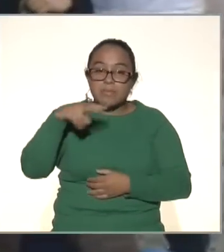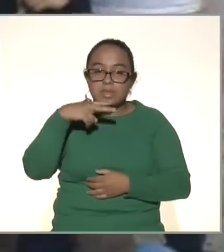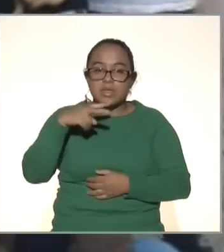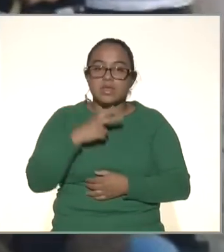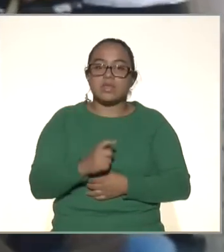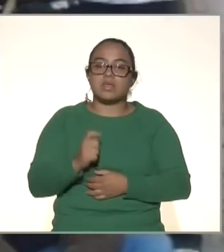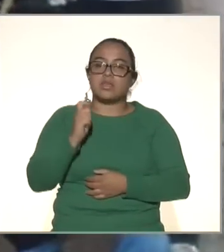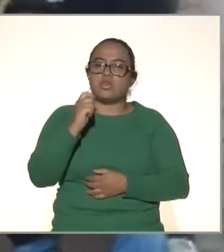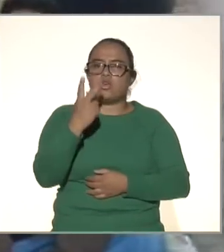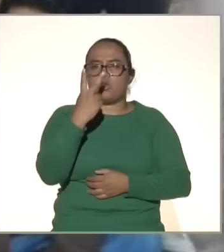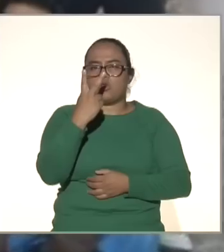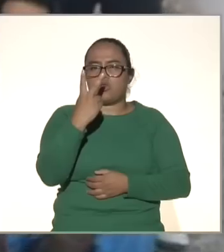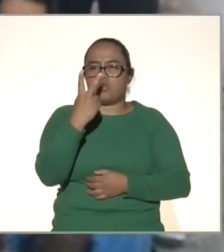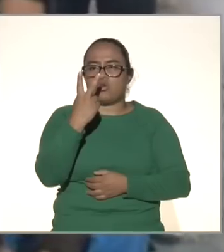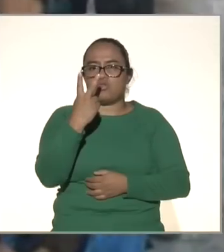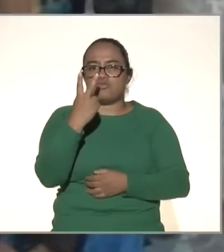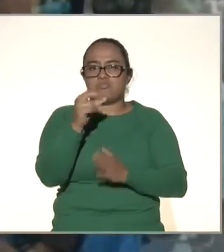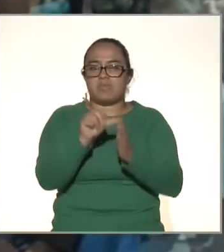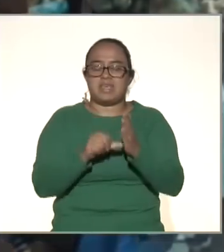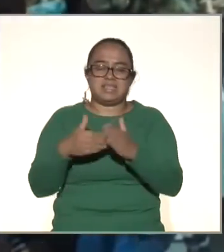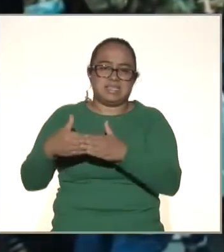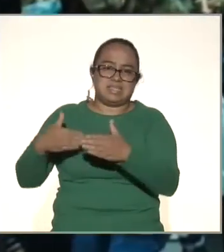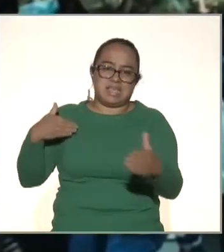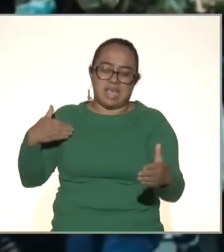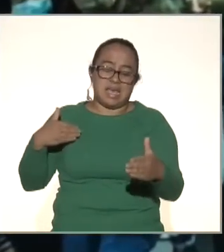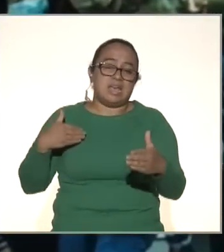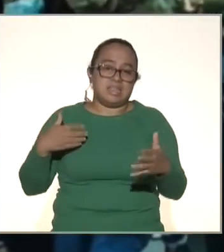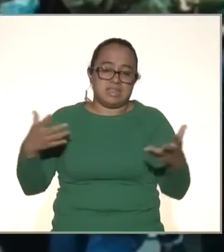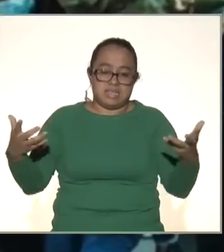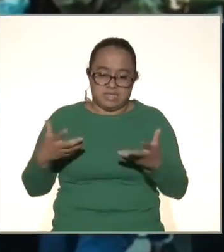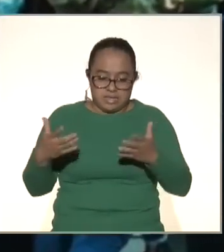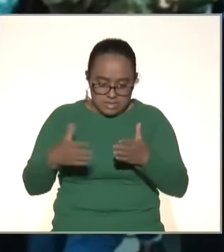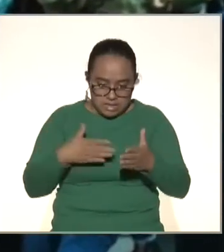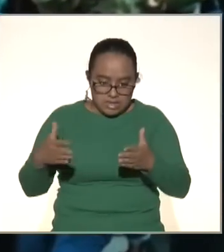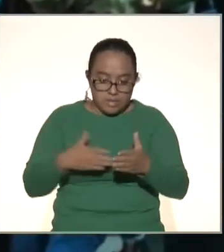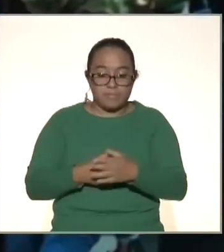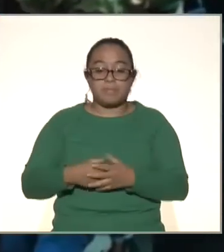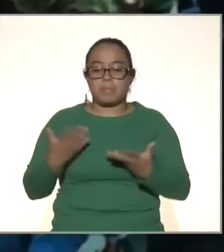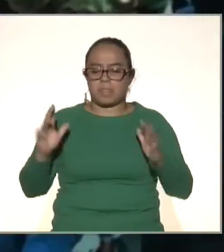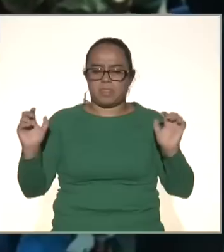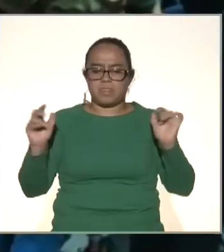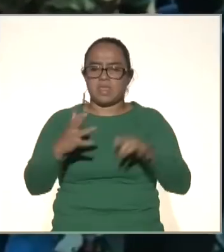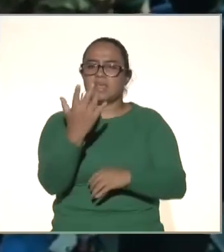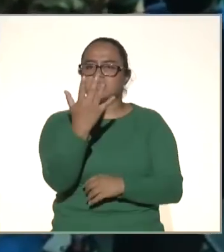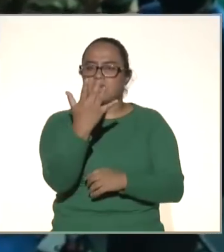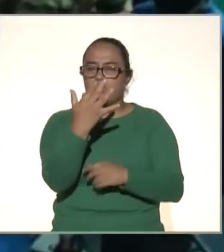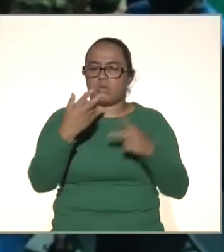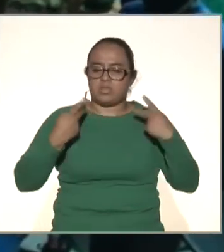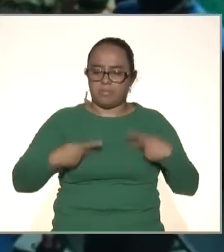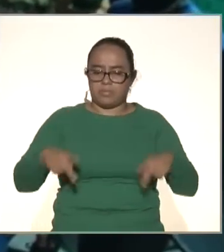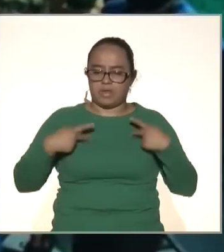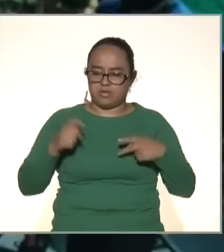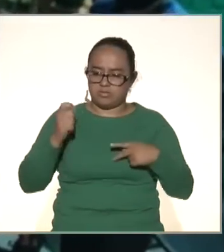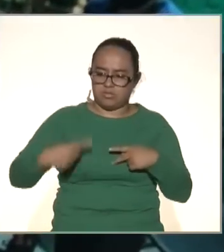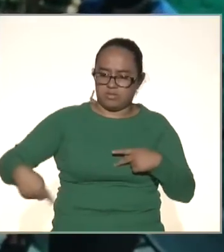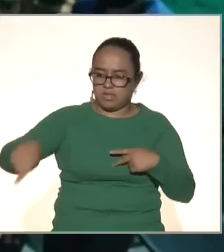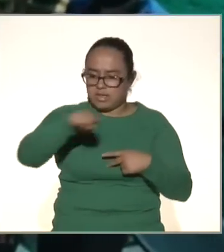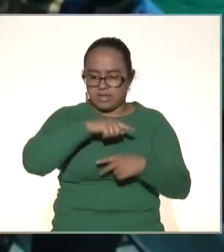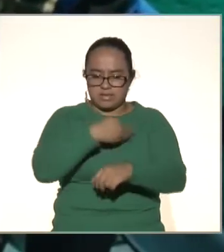hacemos 2.5 meses antes. Normalmente nos reunimos 50 personas, que son las que conforman la